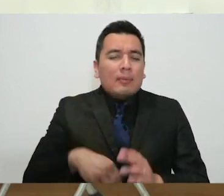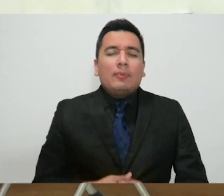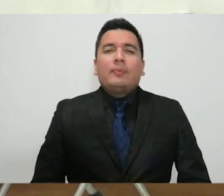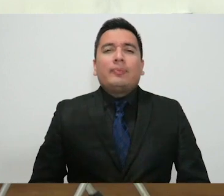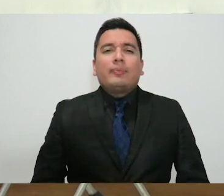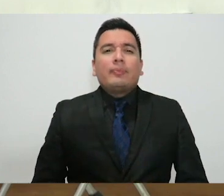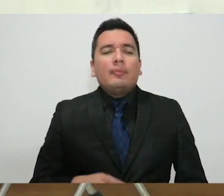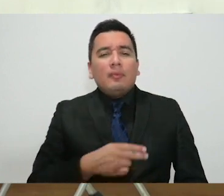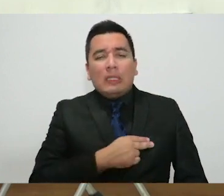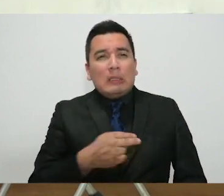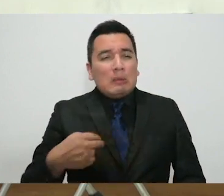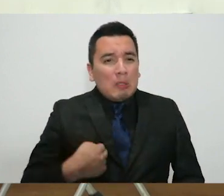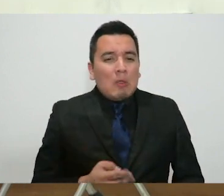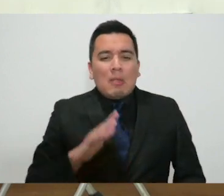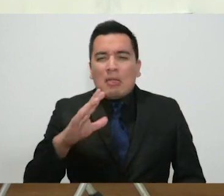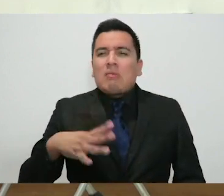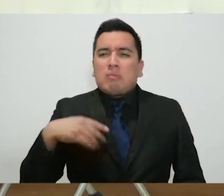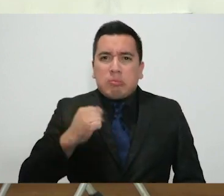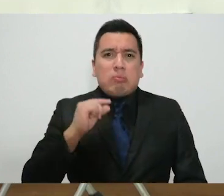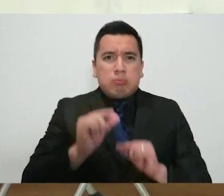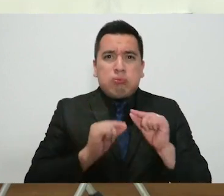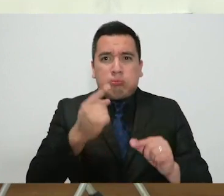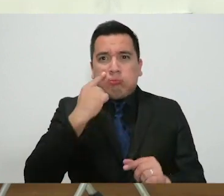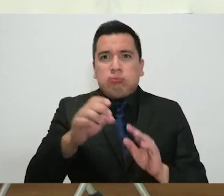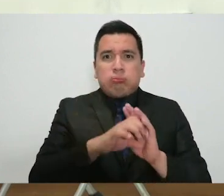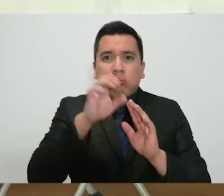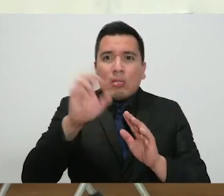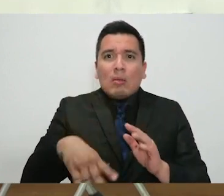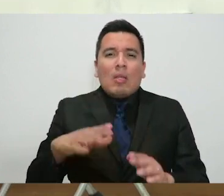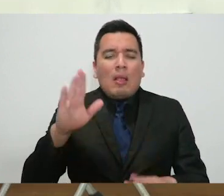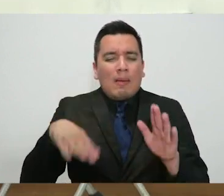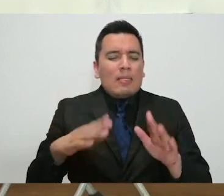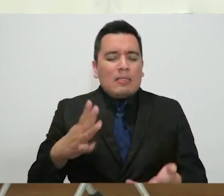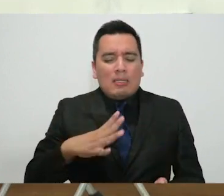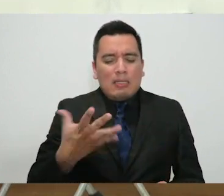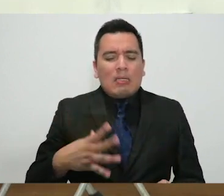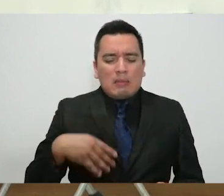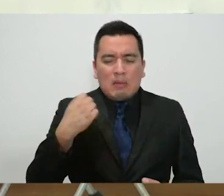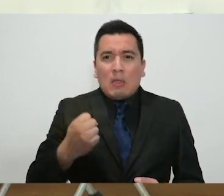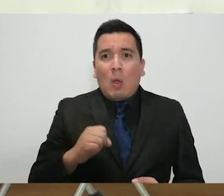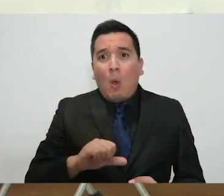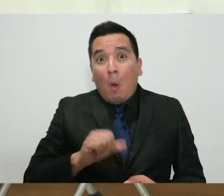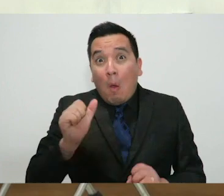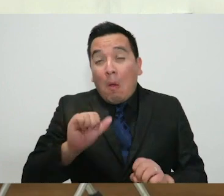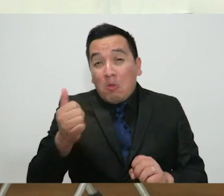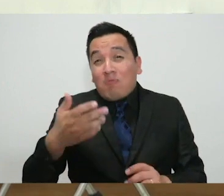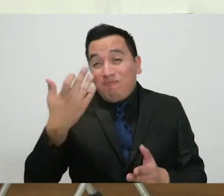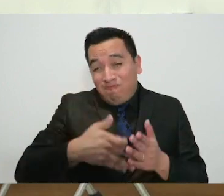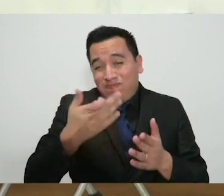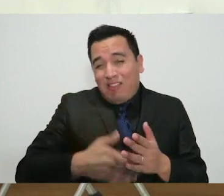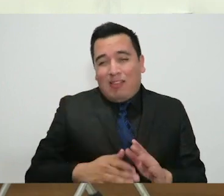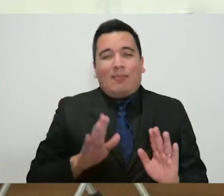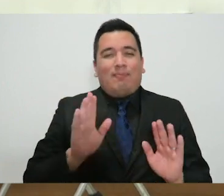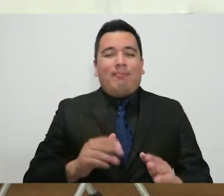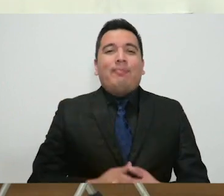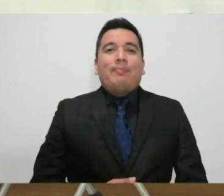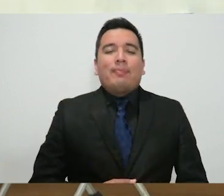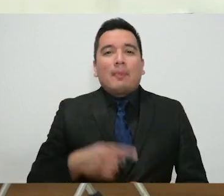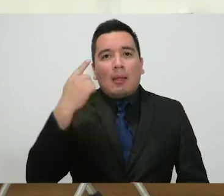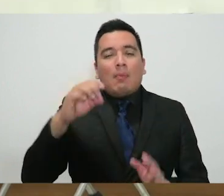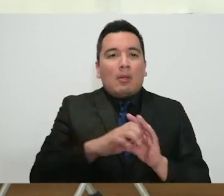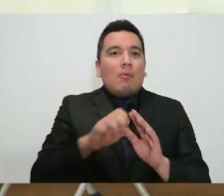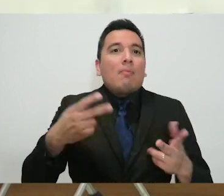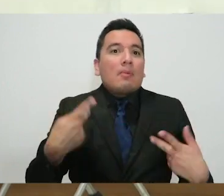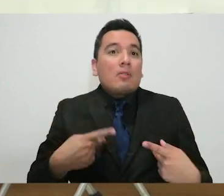déjame ir poniendo ejemplos de algunos donde se han dado pasos y otros donde no hay absolutamente nada. Para